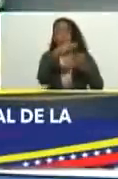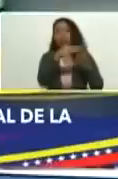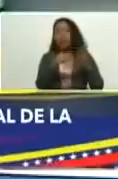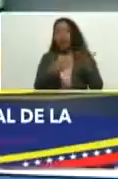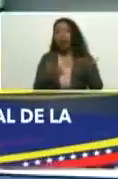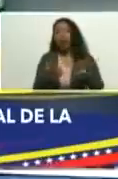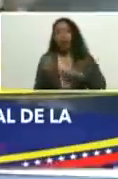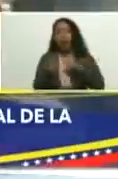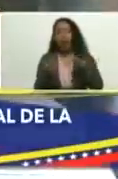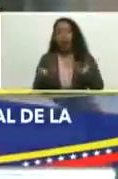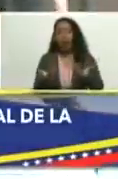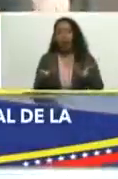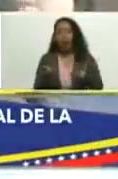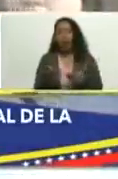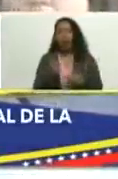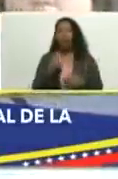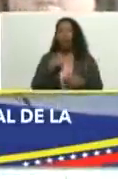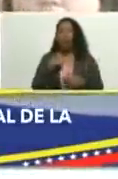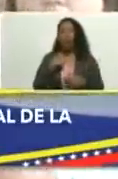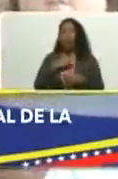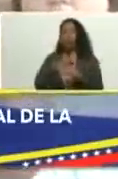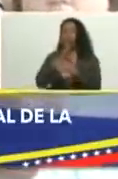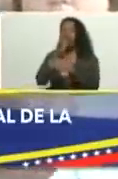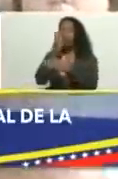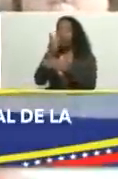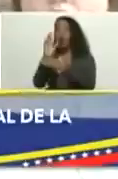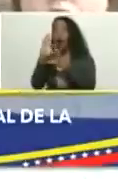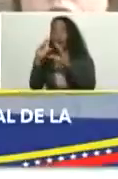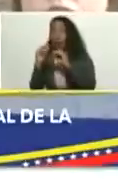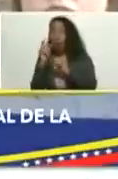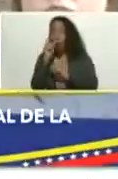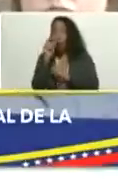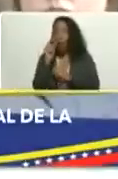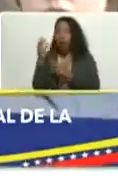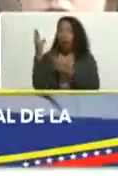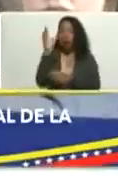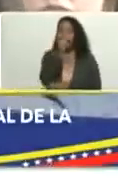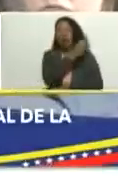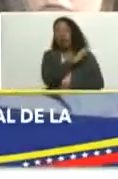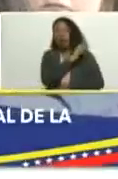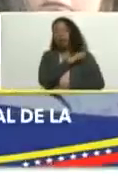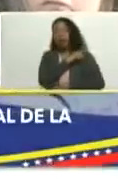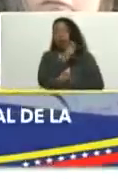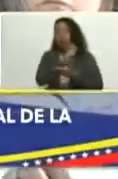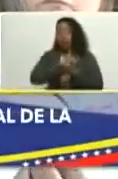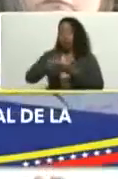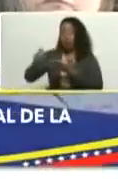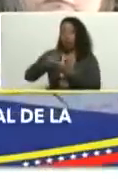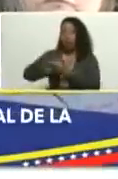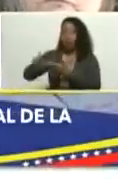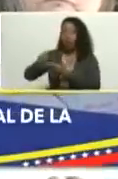Bueno, mire, yo hablé con el gerente de manufactura y él me dice que